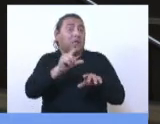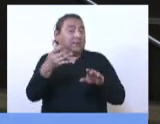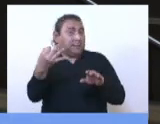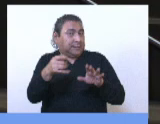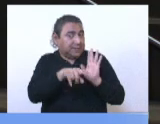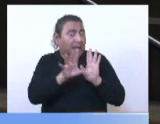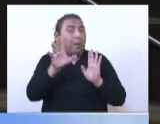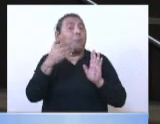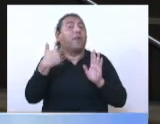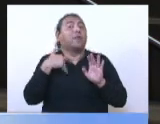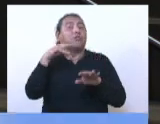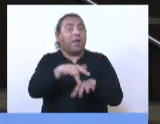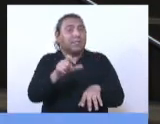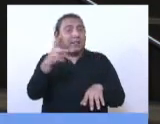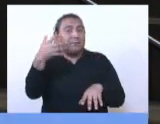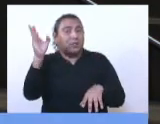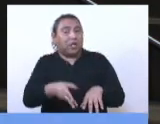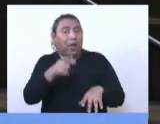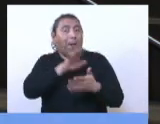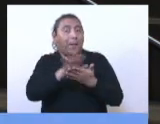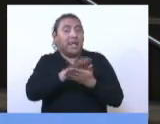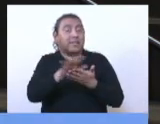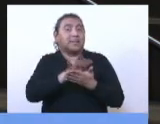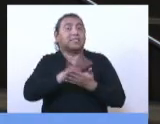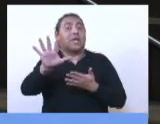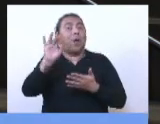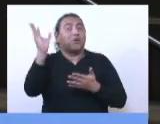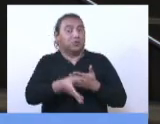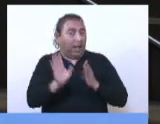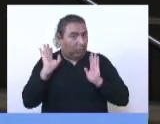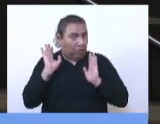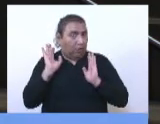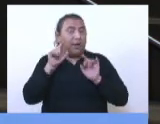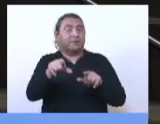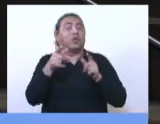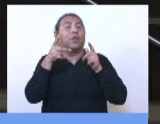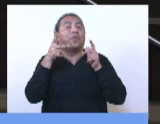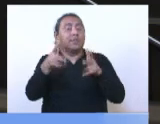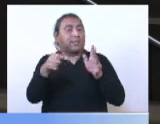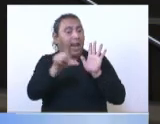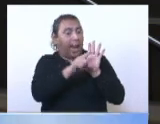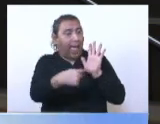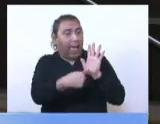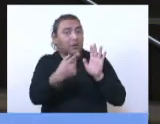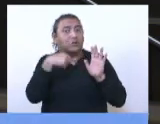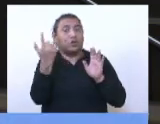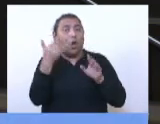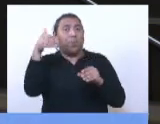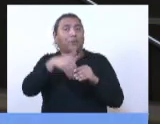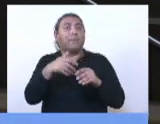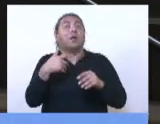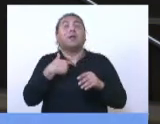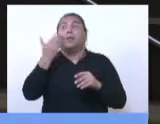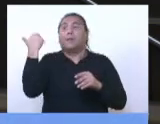3% la base es el 5% la base de 5% esto establece esta ley que la que votamos la otra vez decía el